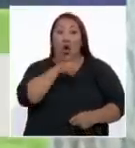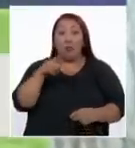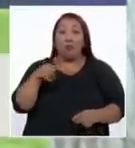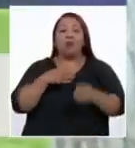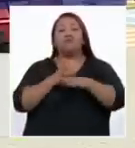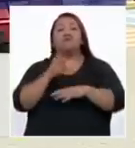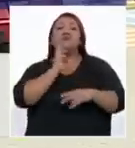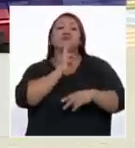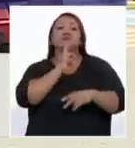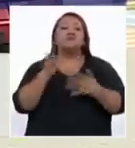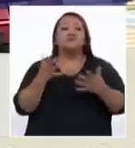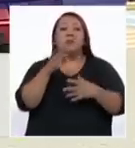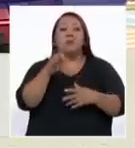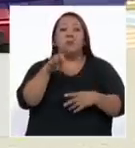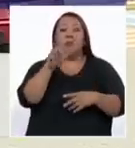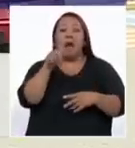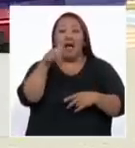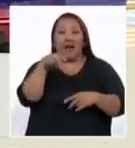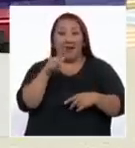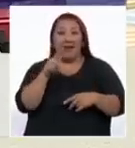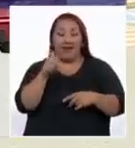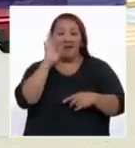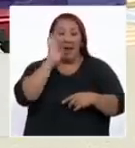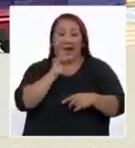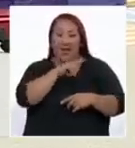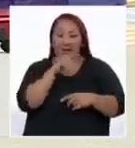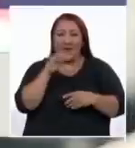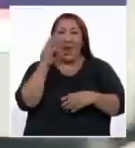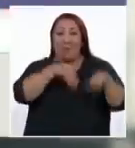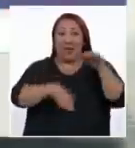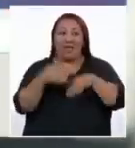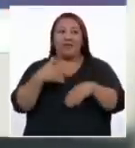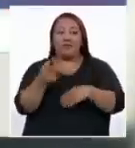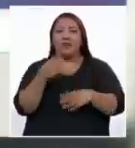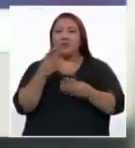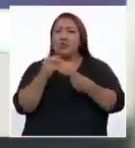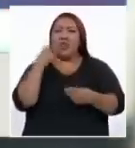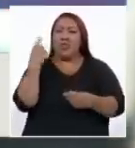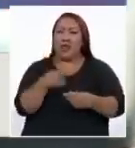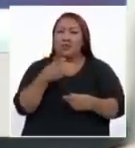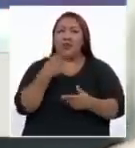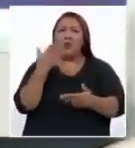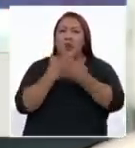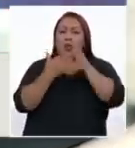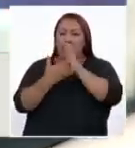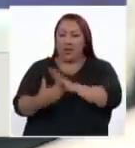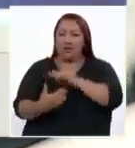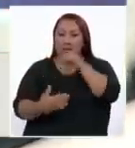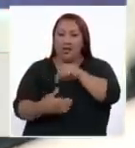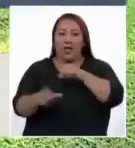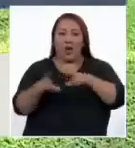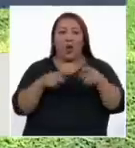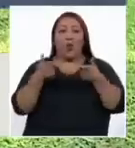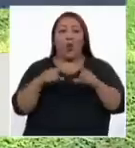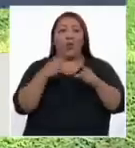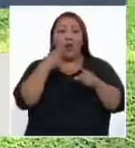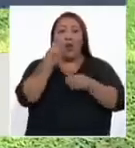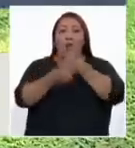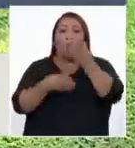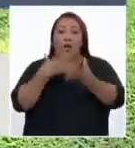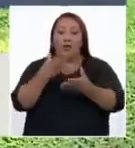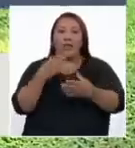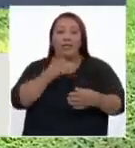reconocido restaurante del circuito de playas Costa Verde en Barranco, que hizo una grave denuncia de discriminación en este local. Cuando cuenta,